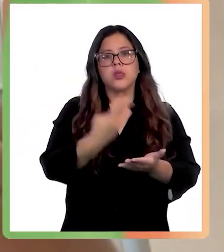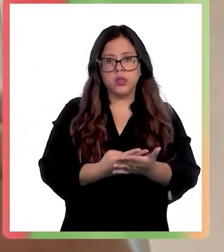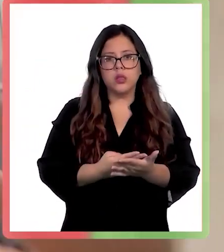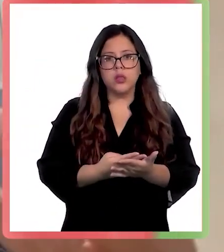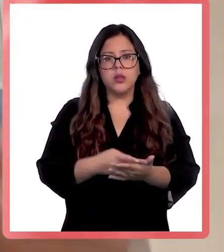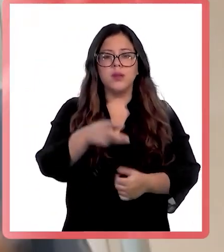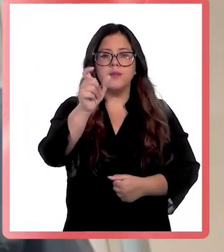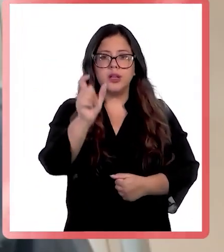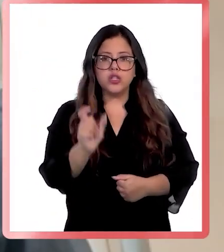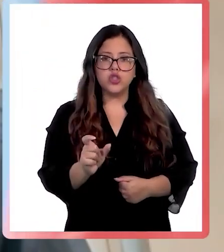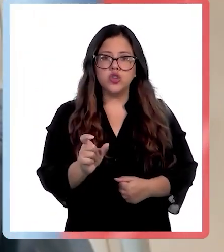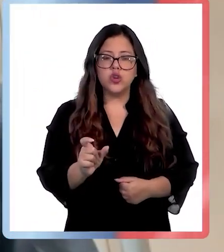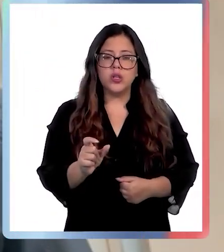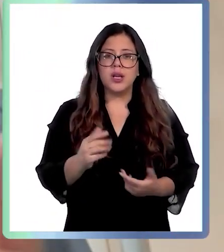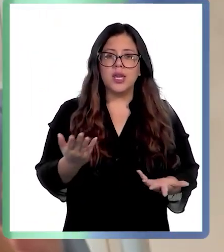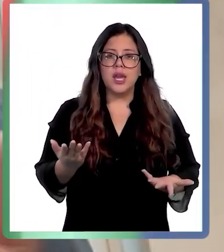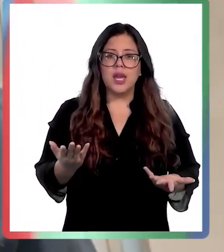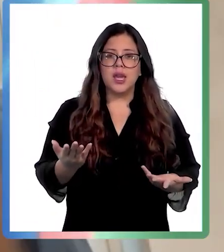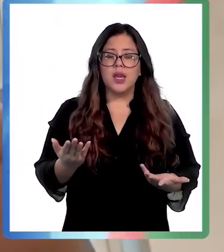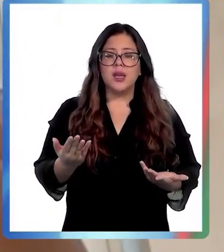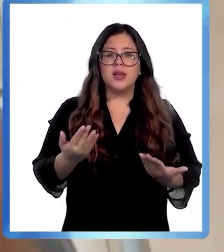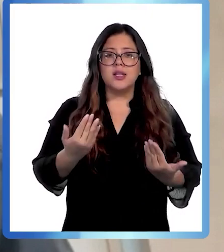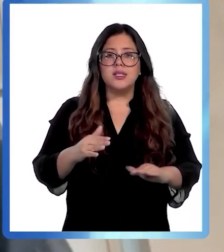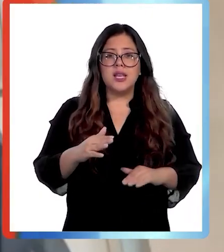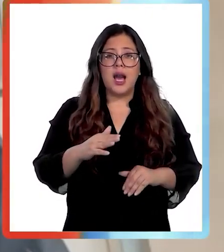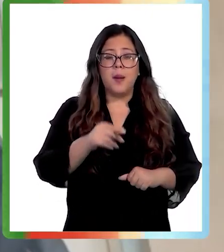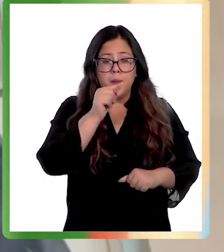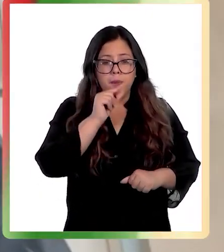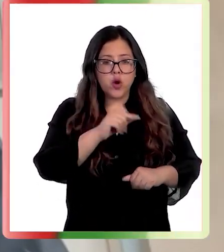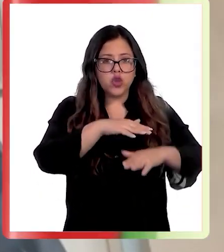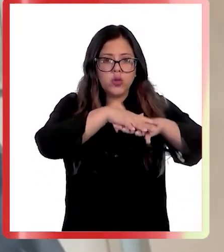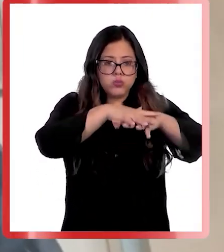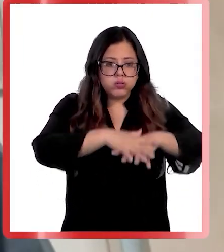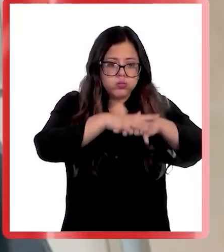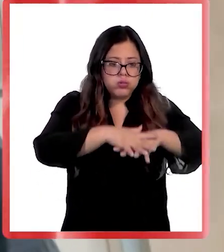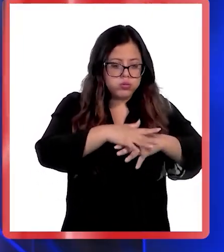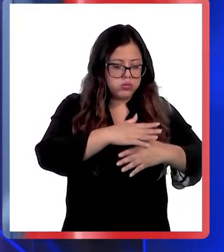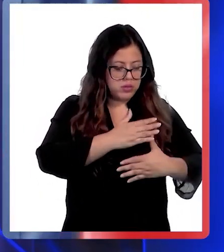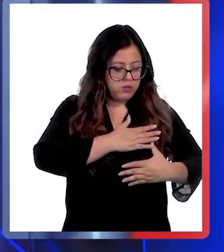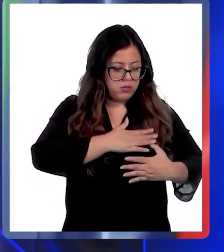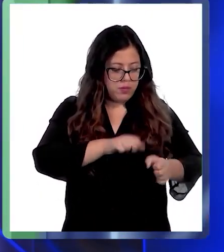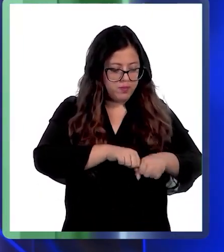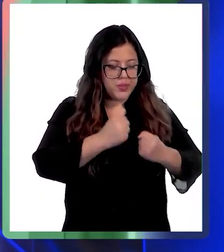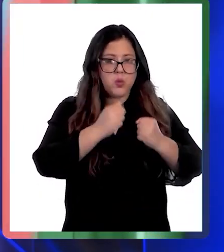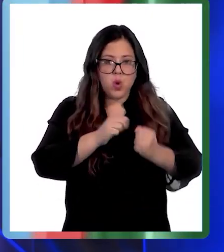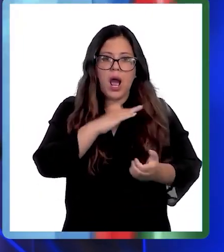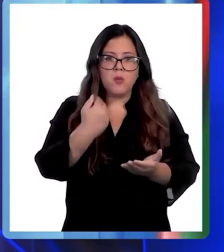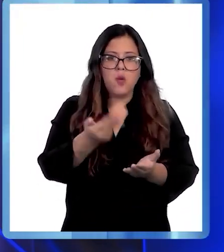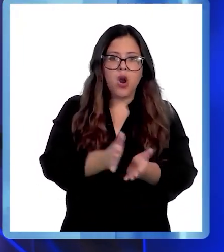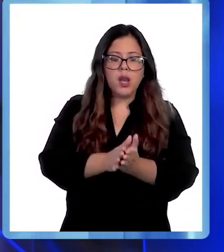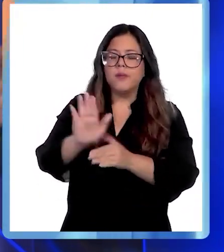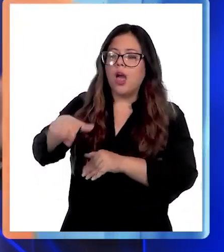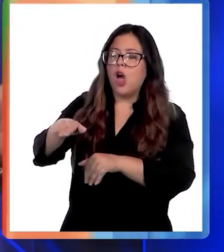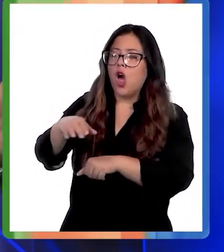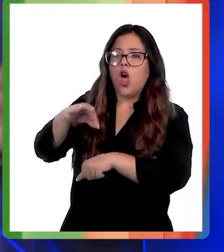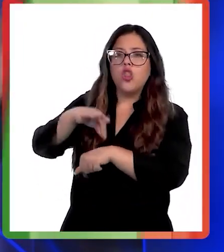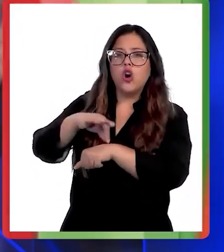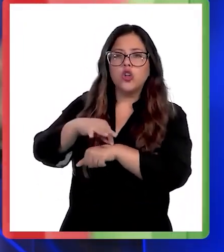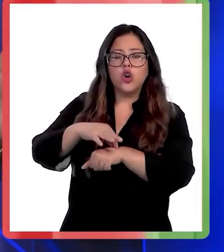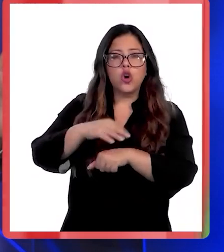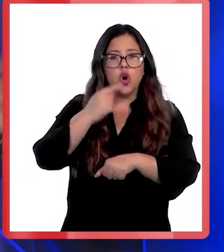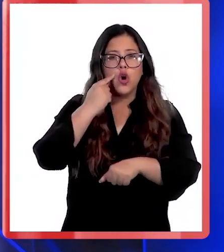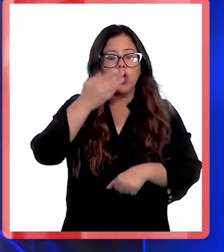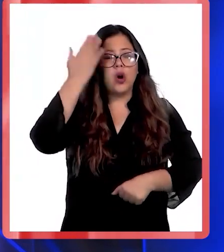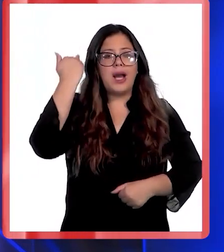está a puertas de hacer un paro y puede perfectamente fallecer de esto. Doctor, de hecho, hace muy poco,